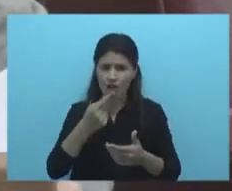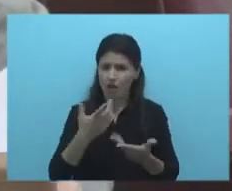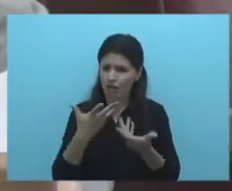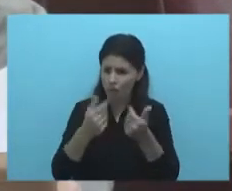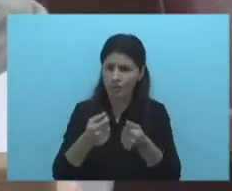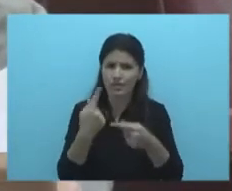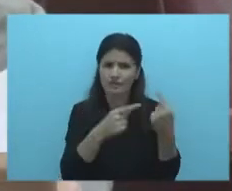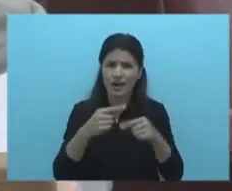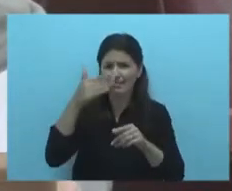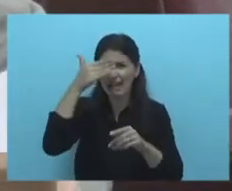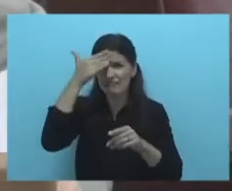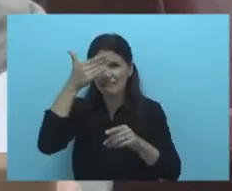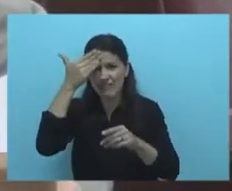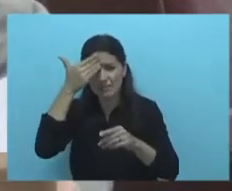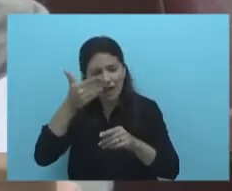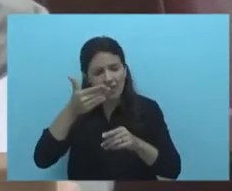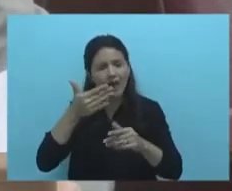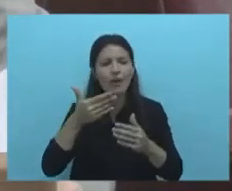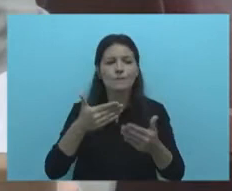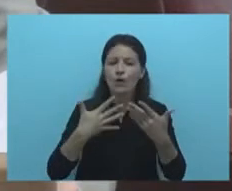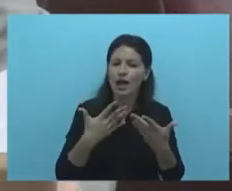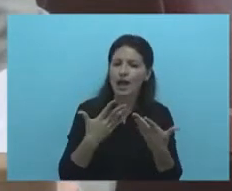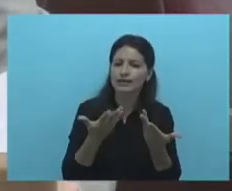través de estos medicamentos.